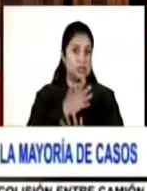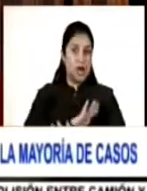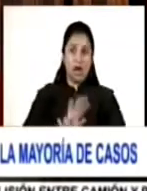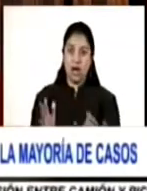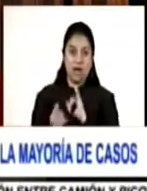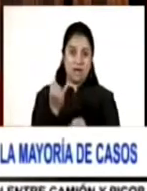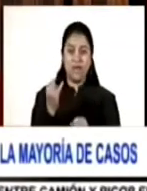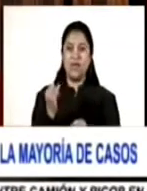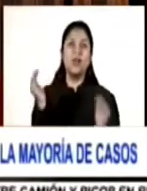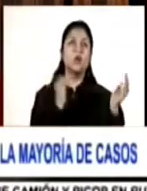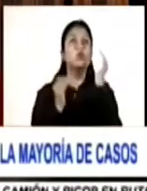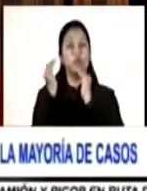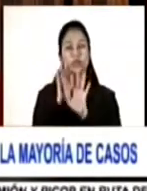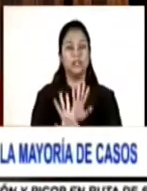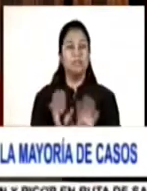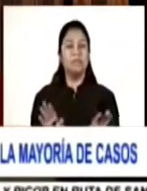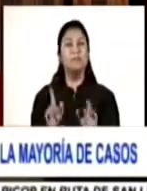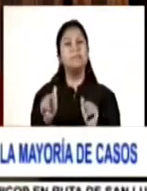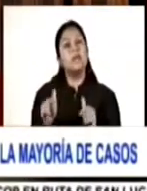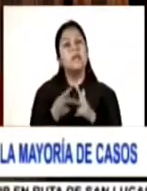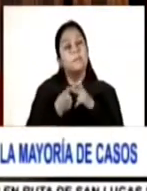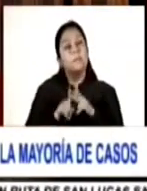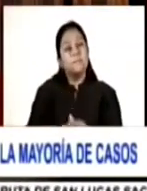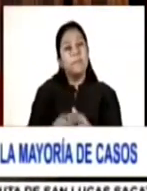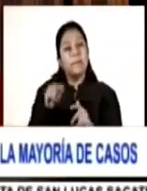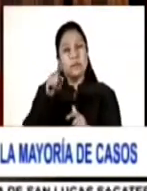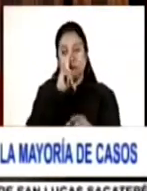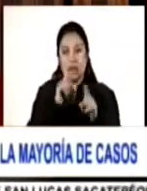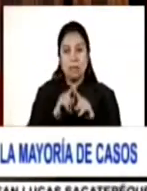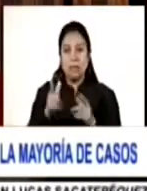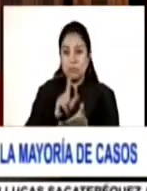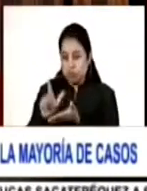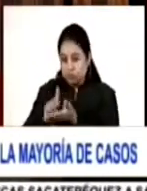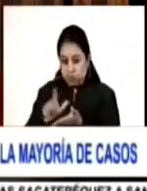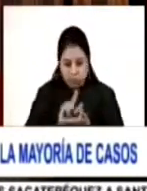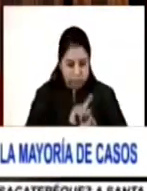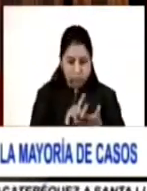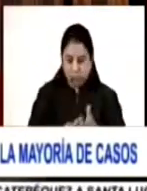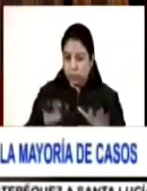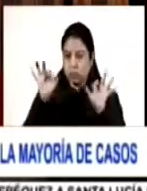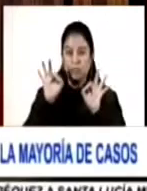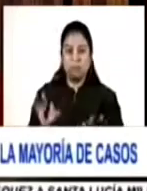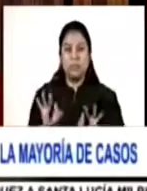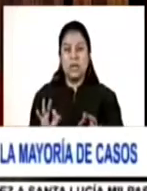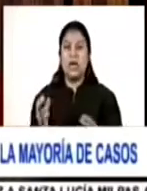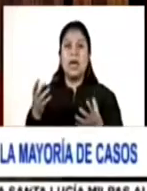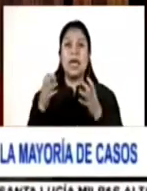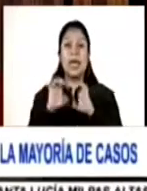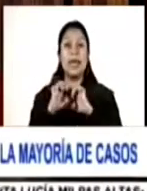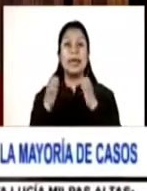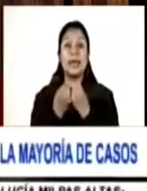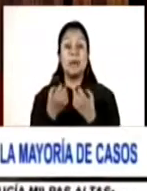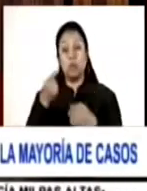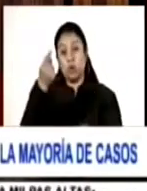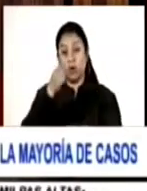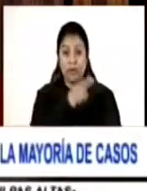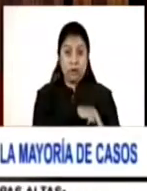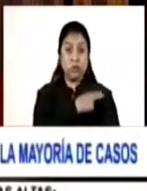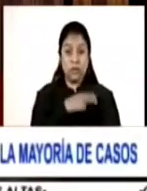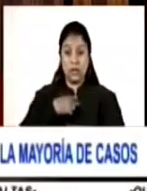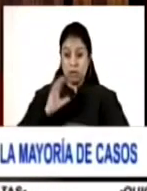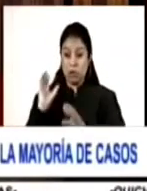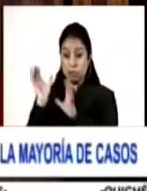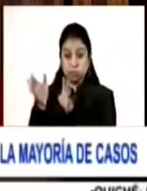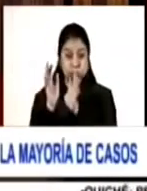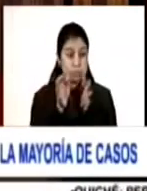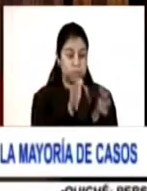finalizado y podamos principiar entonces todo el trabajo de sanitización y equipamiento para que lo tengamos ya listo